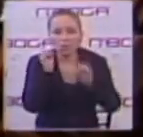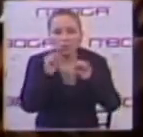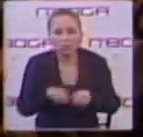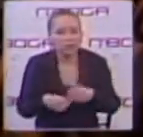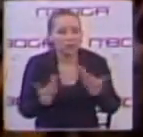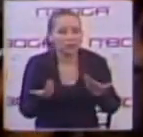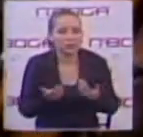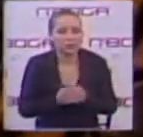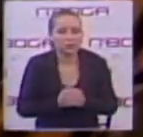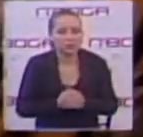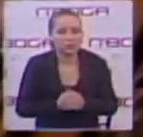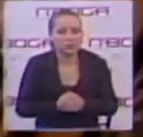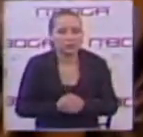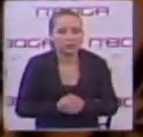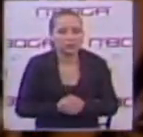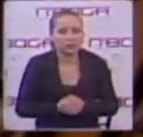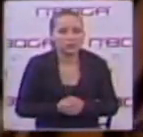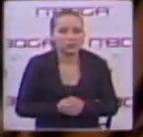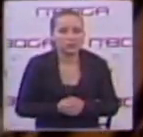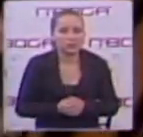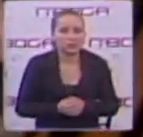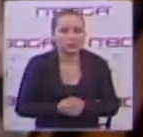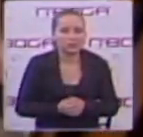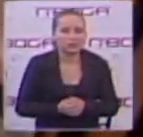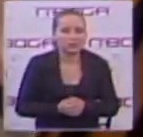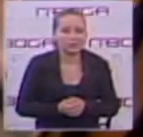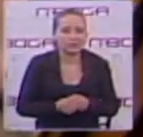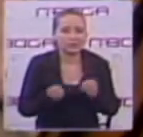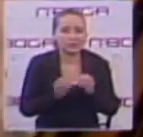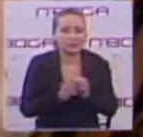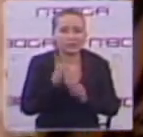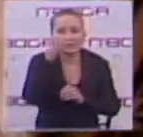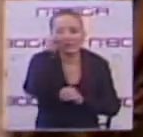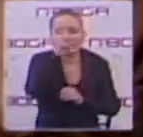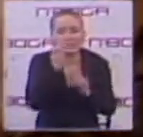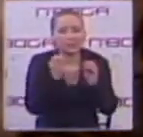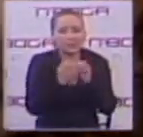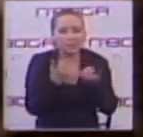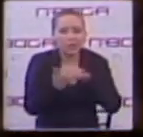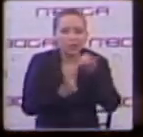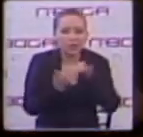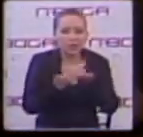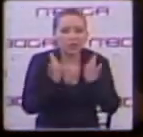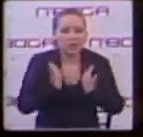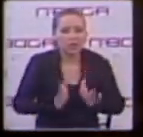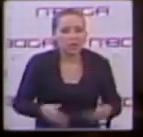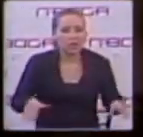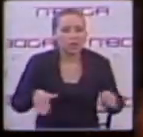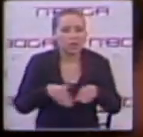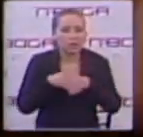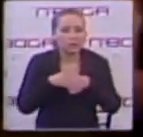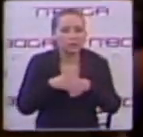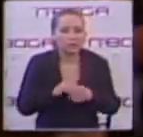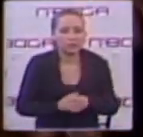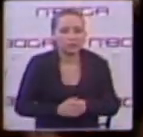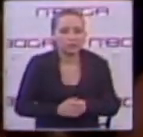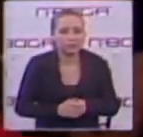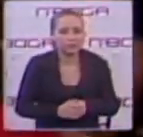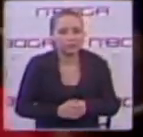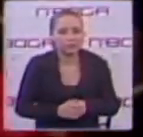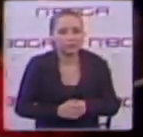servir para influenciar el traje más difícil de hacer que existe, que es el traje de novia. Desde